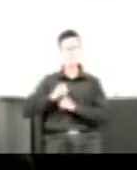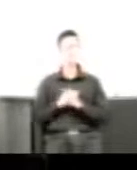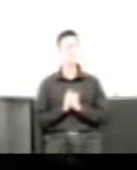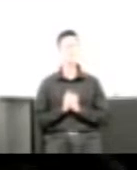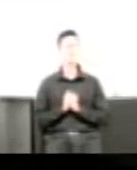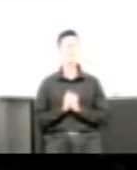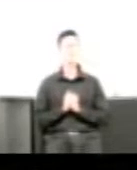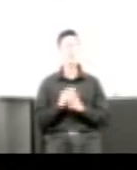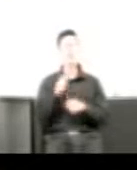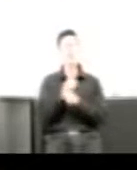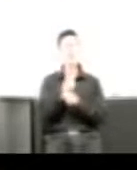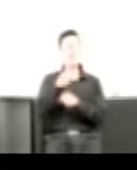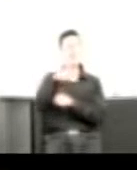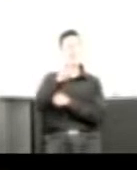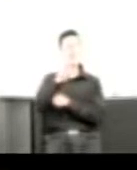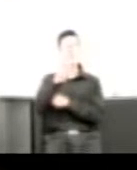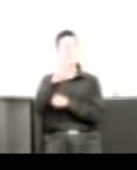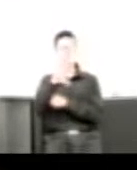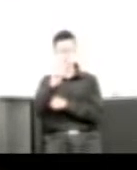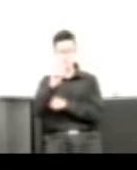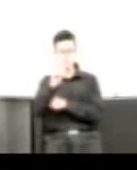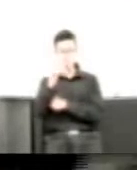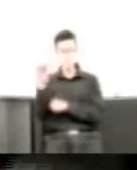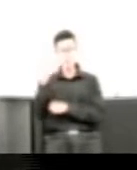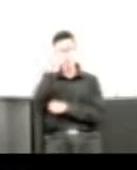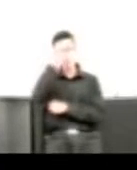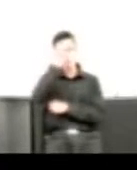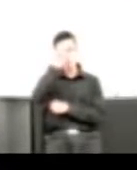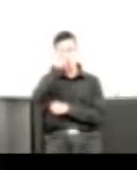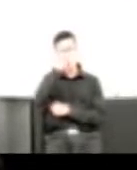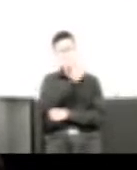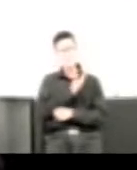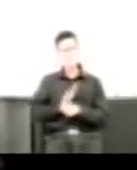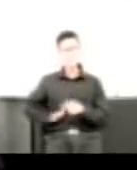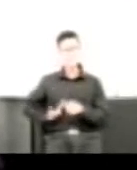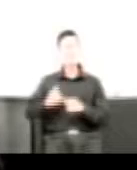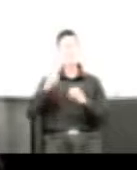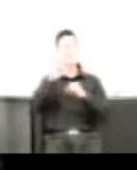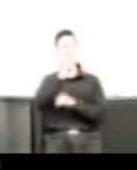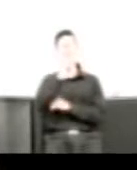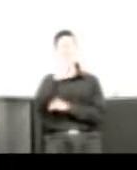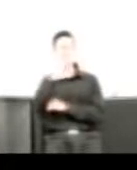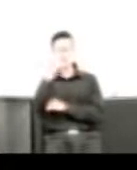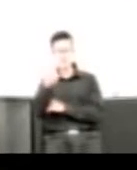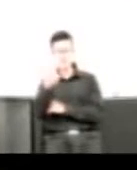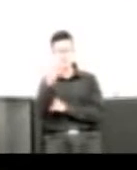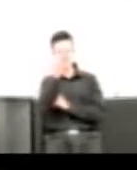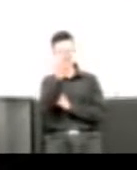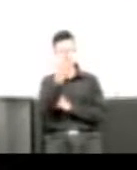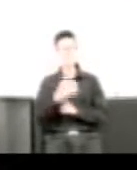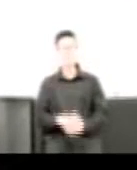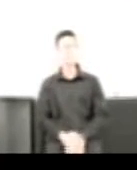Licenciado Mauricio Enrique Guzmán Yáñez, consejero presidente del Instituto Electoral del Estado de Guanajuato.